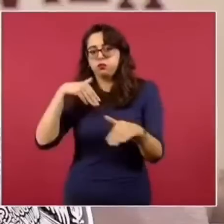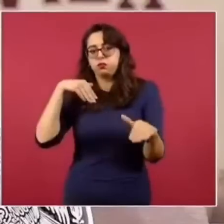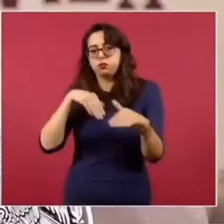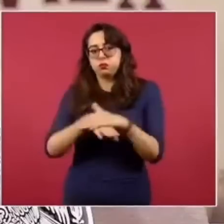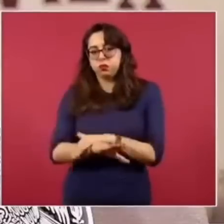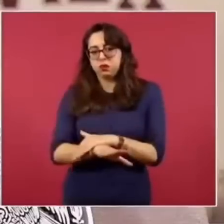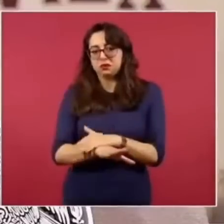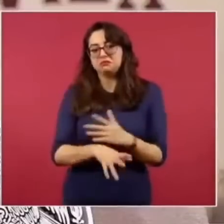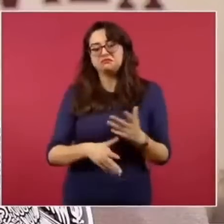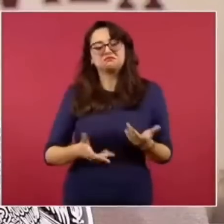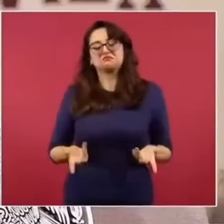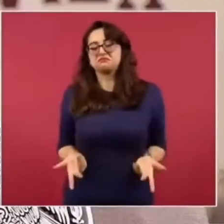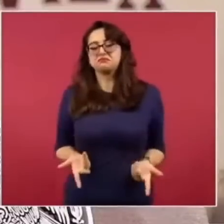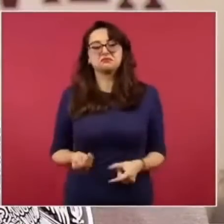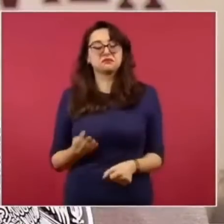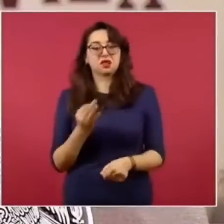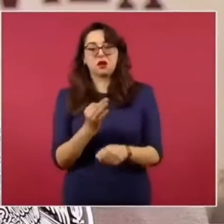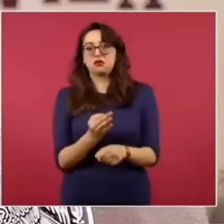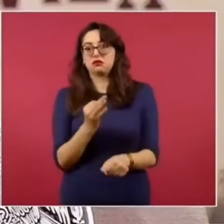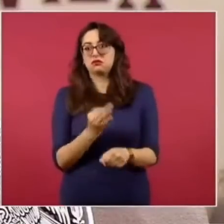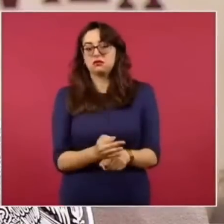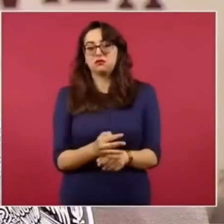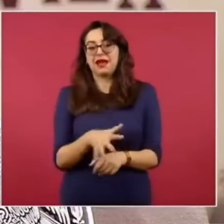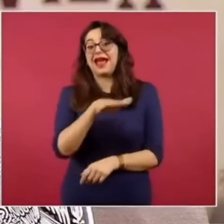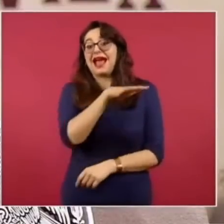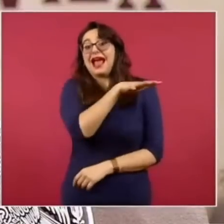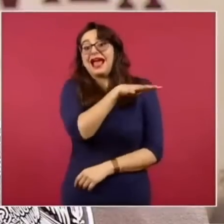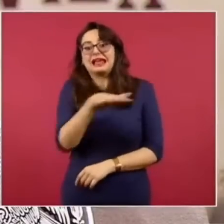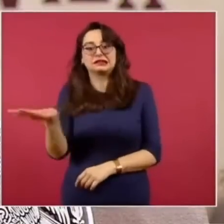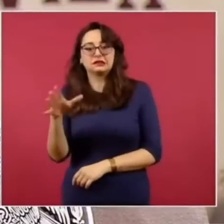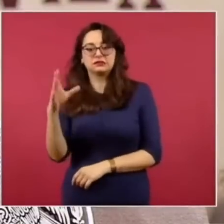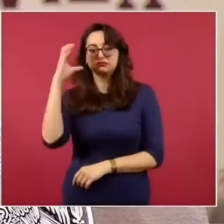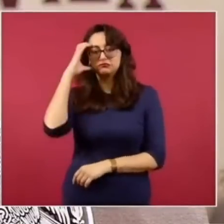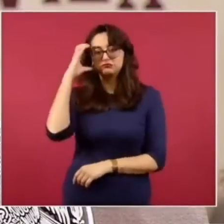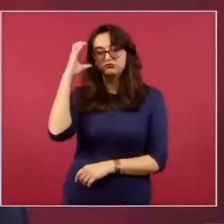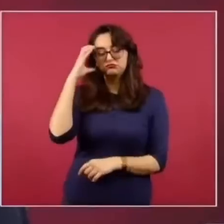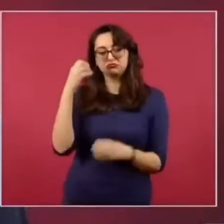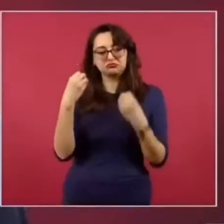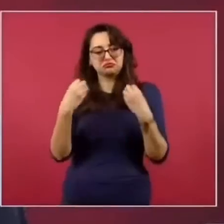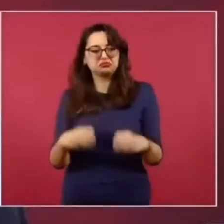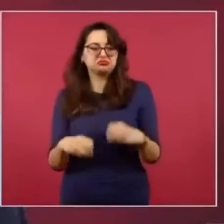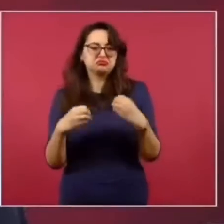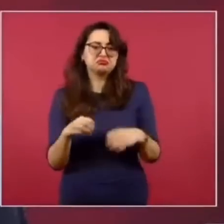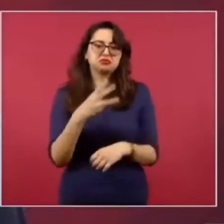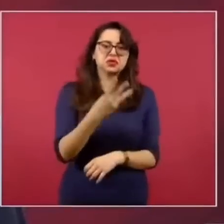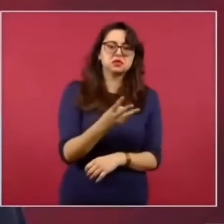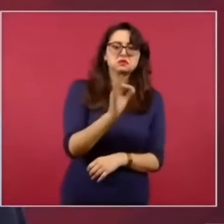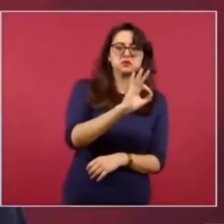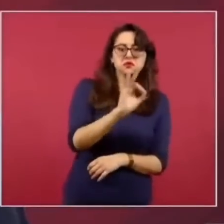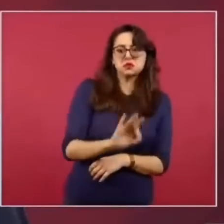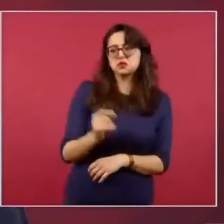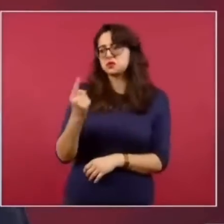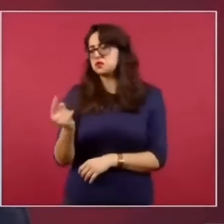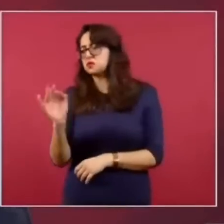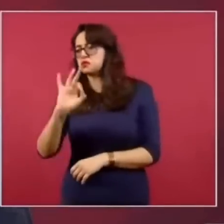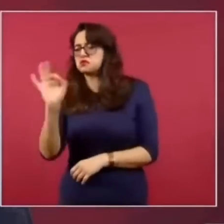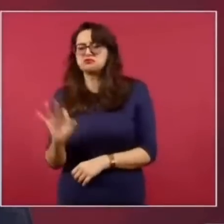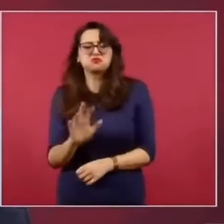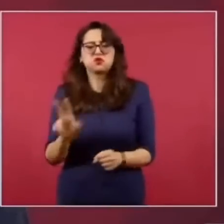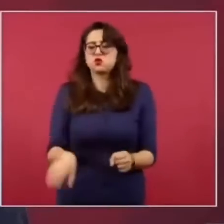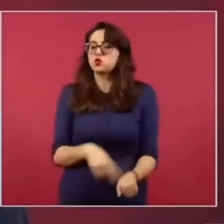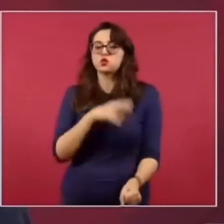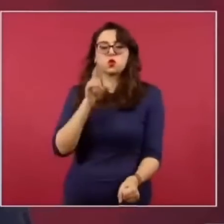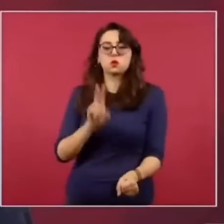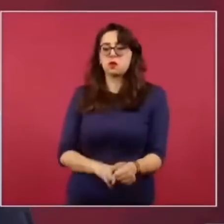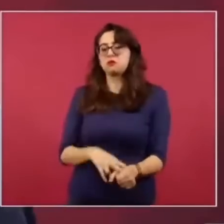posiblemente lo será en periodos donde exista una exacerbación de la transmisión, que también ya hemos comentado varias veces, es